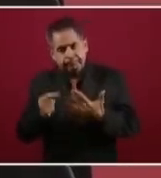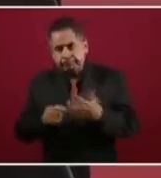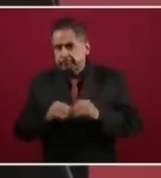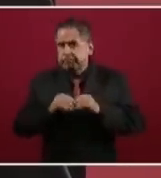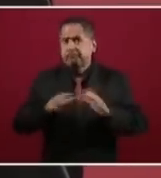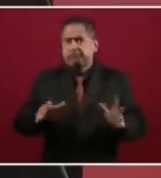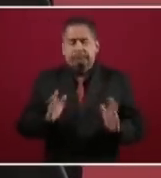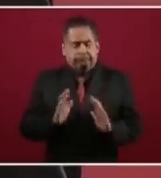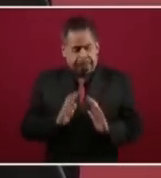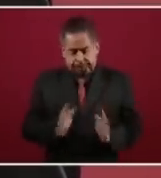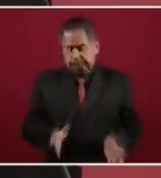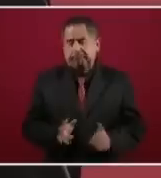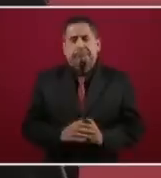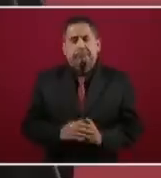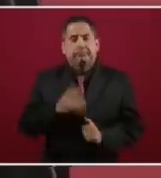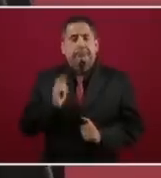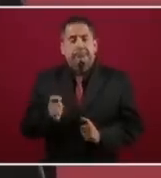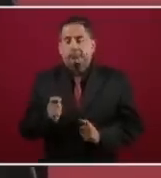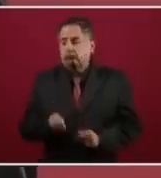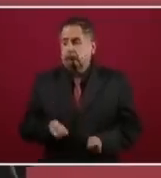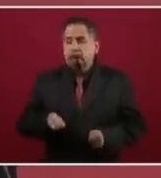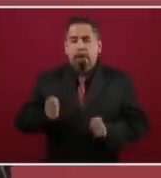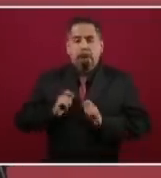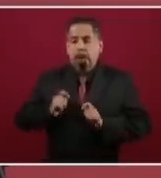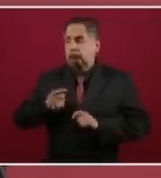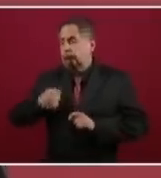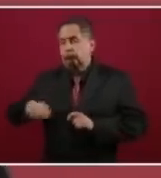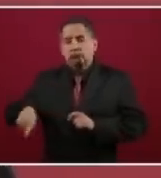a partir de que el gobierno